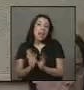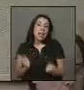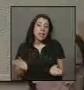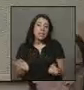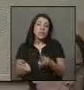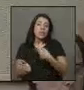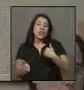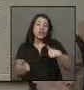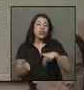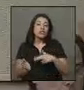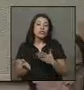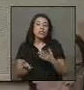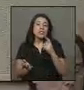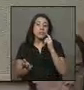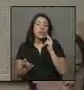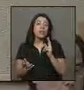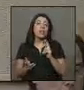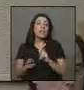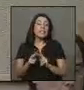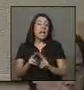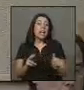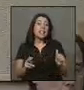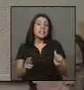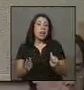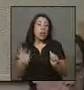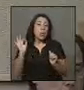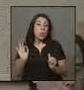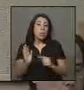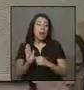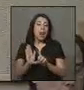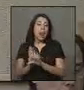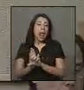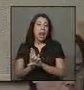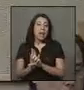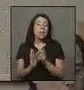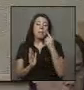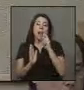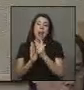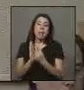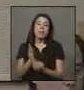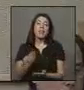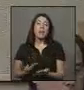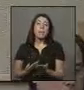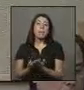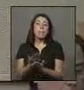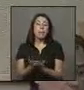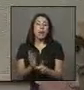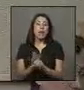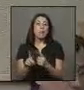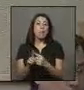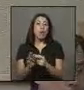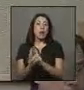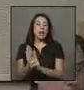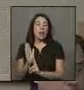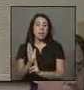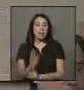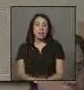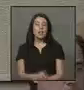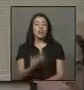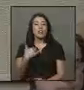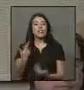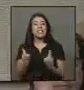Lo que hemos hecho es darle aplicación real y concreta en el día a día, en las modificaciones que propone la ley, a través del reglamento. Y lo que